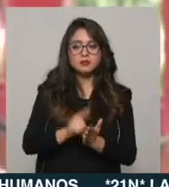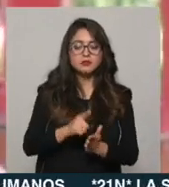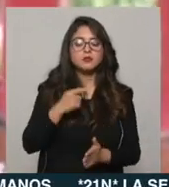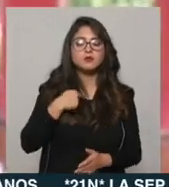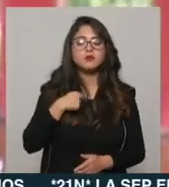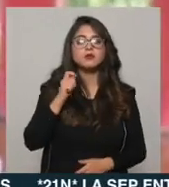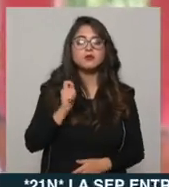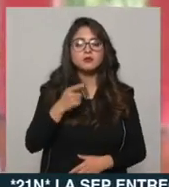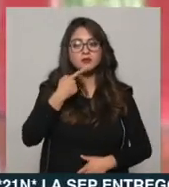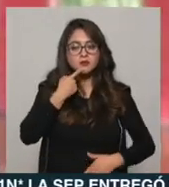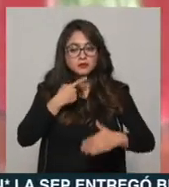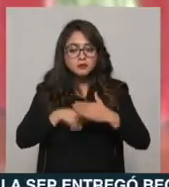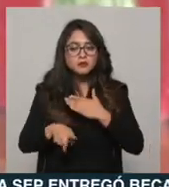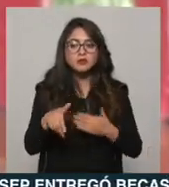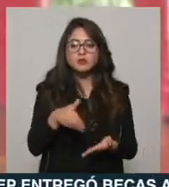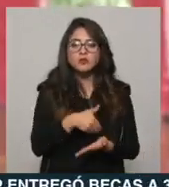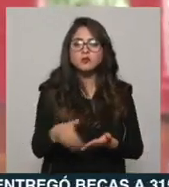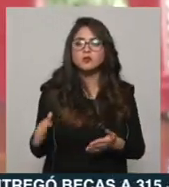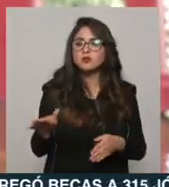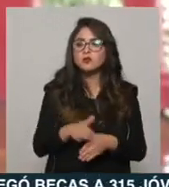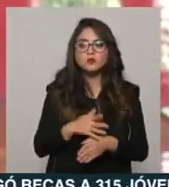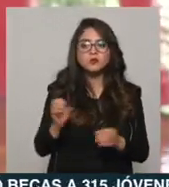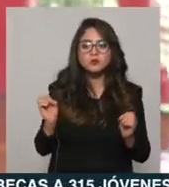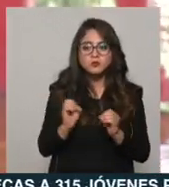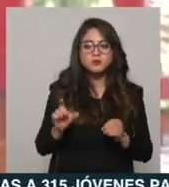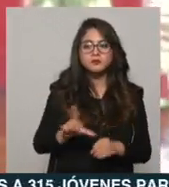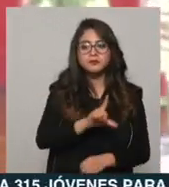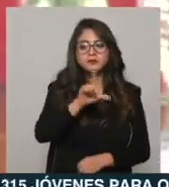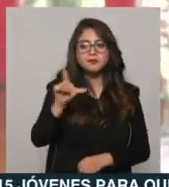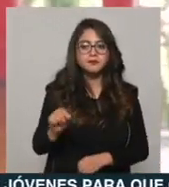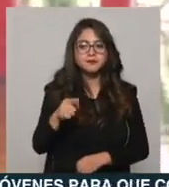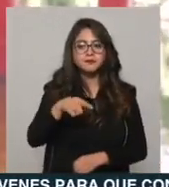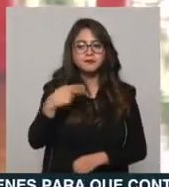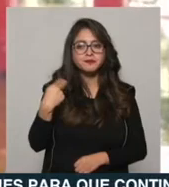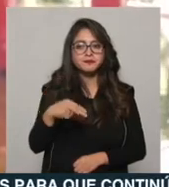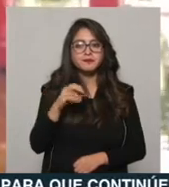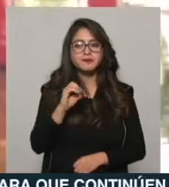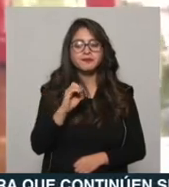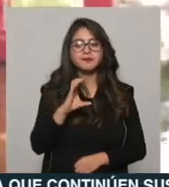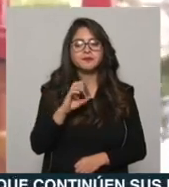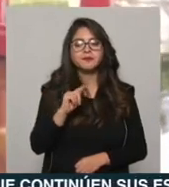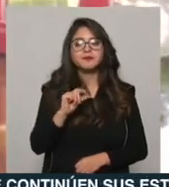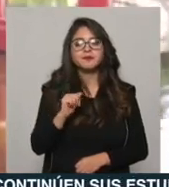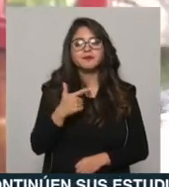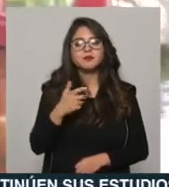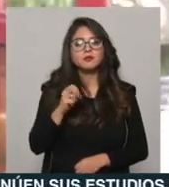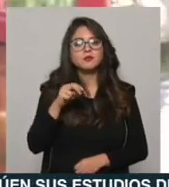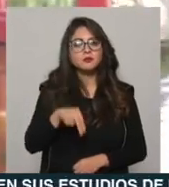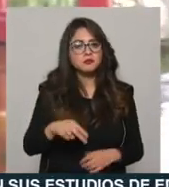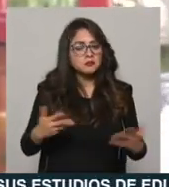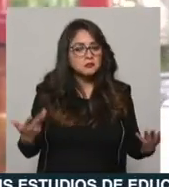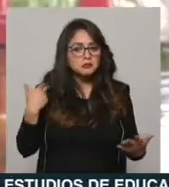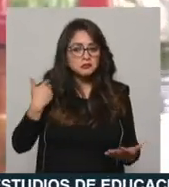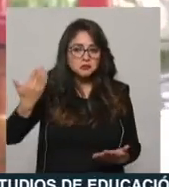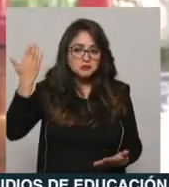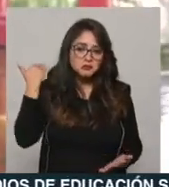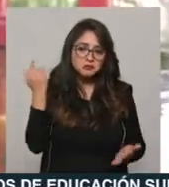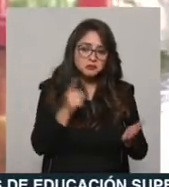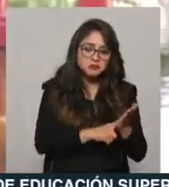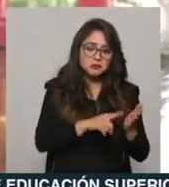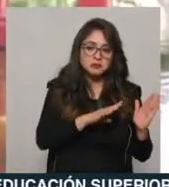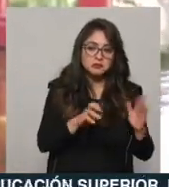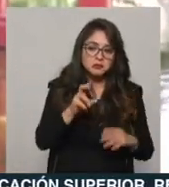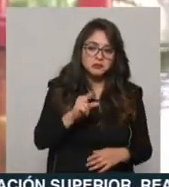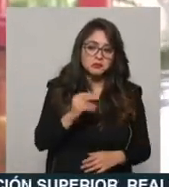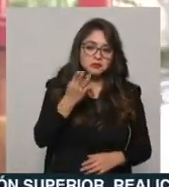un despido injustificado y después se querían quedar con mi nombre, el nombre sí. ¿Cómo? Pues si yo soy Octagón desde 1989 en el